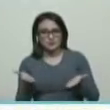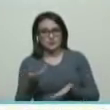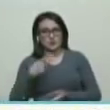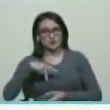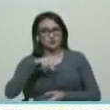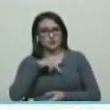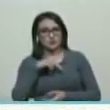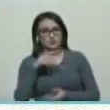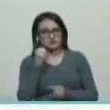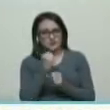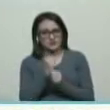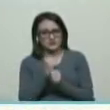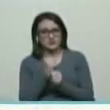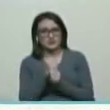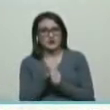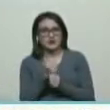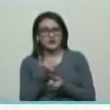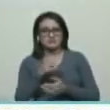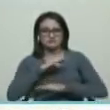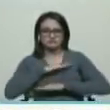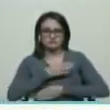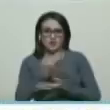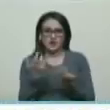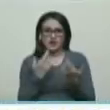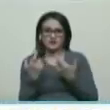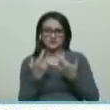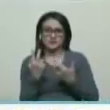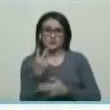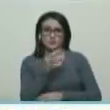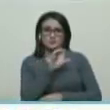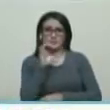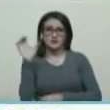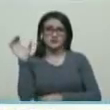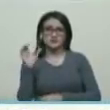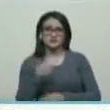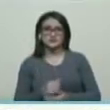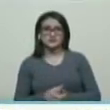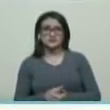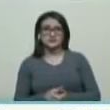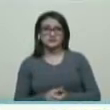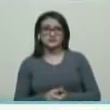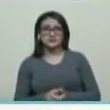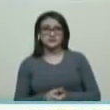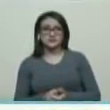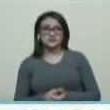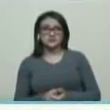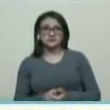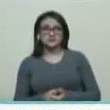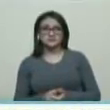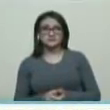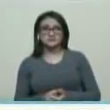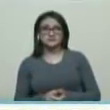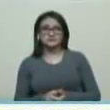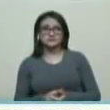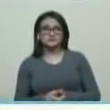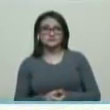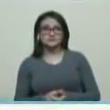para trabajar para el bien de las relaciones bilaterales, que tiene unas perspectivas muy